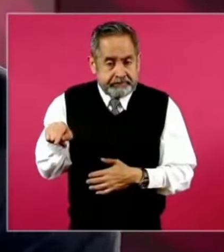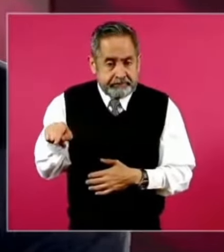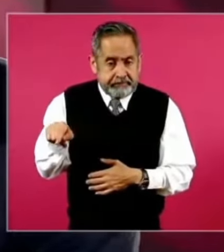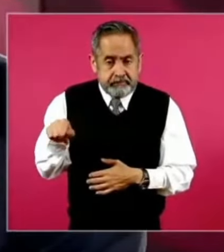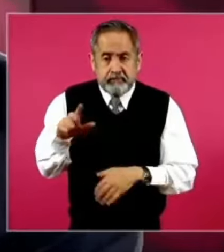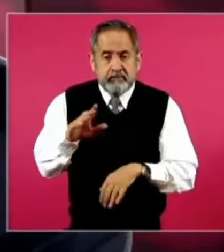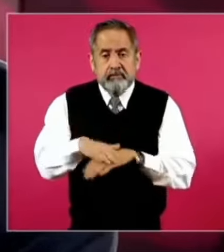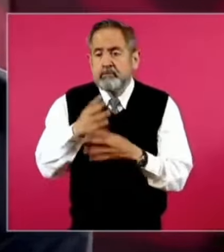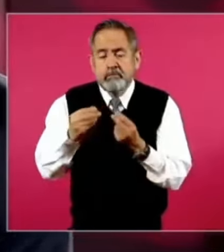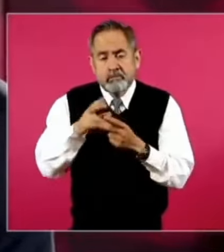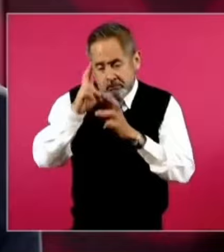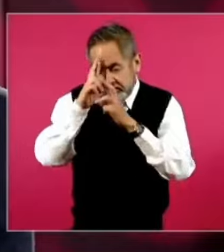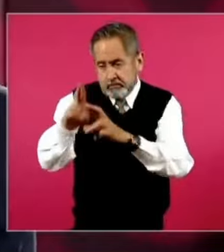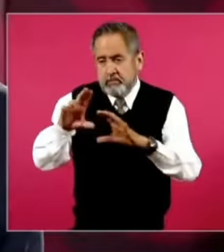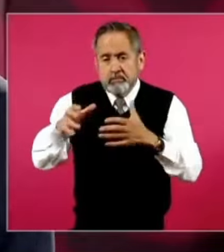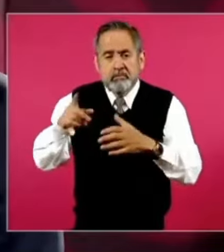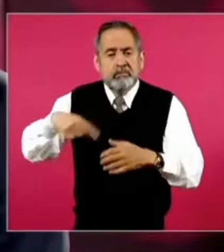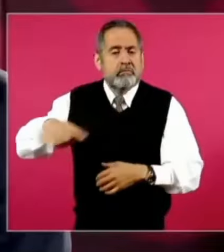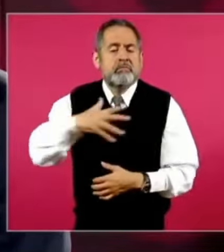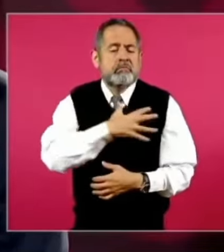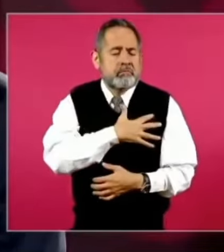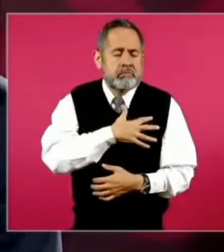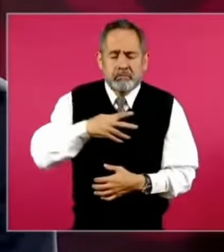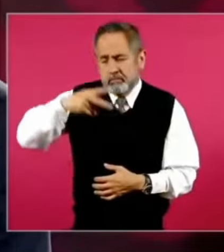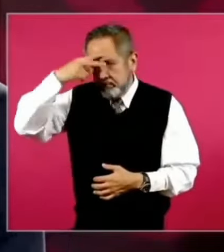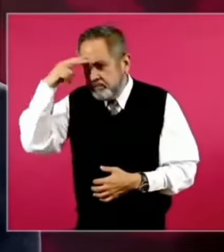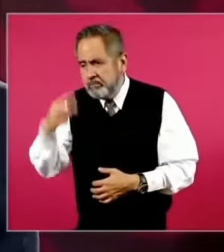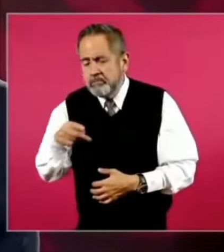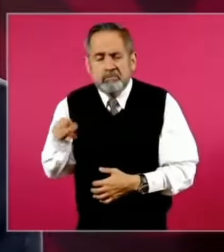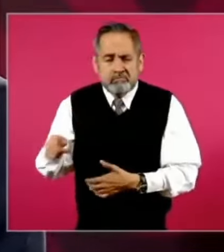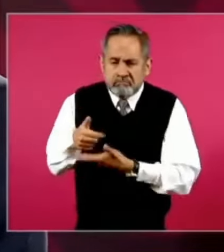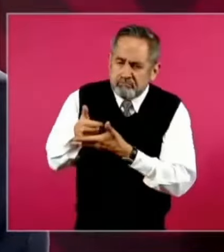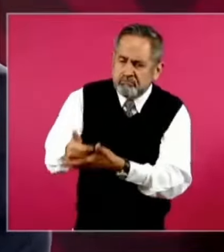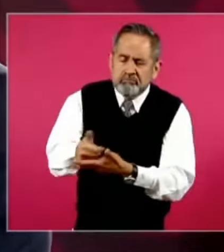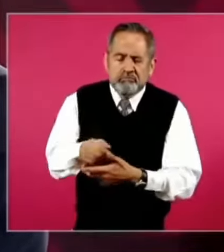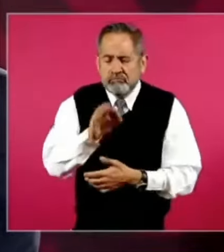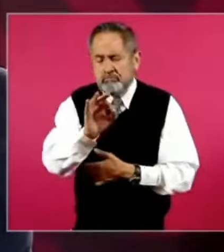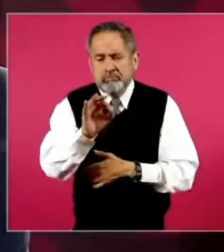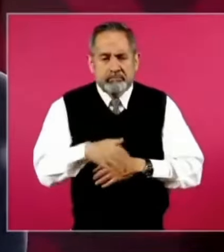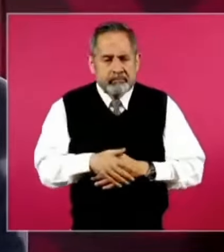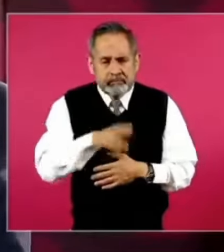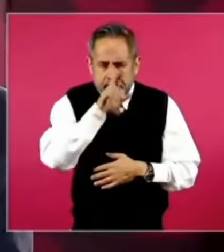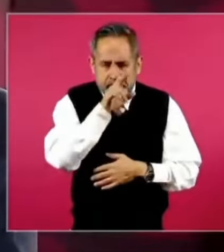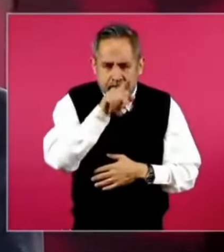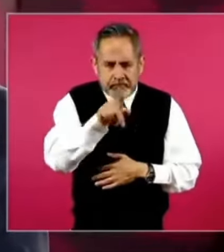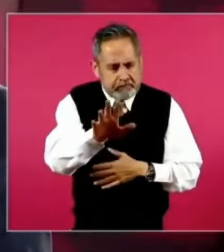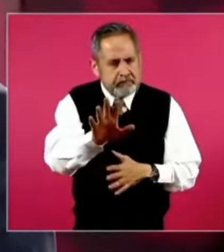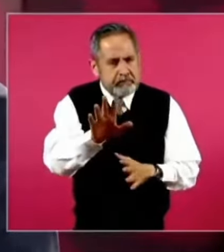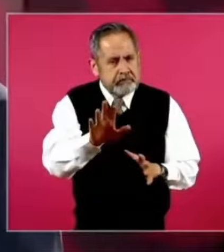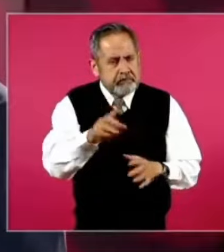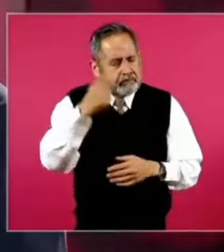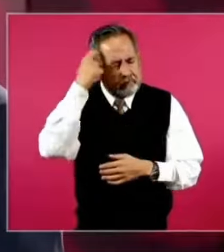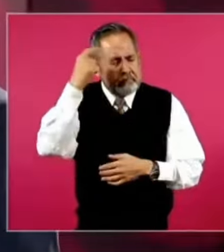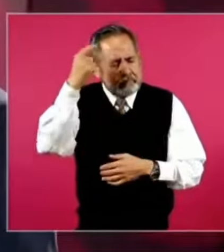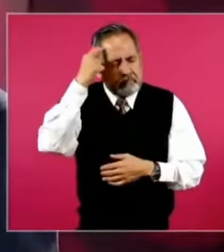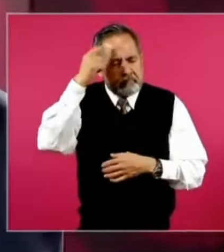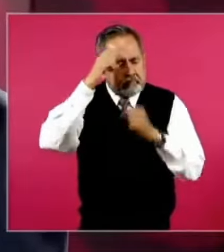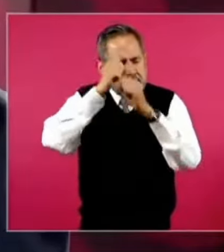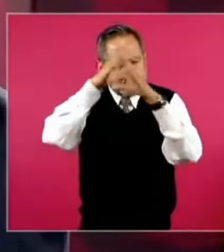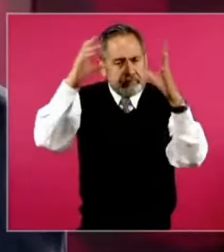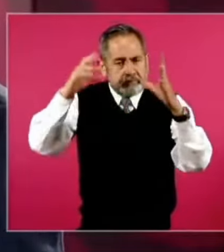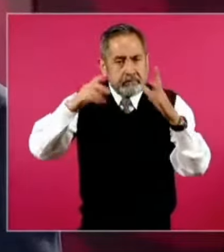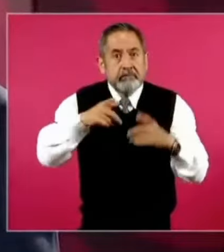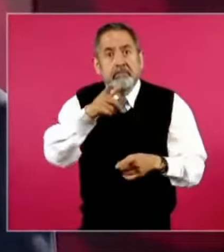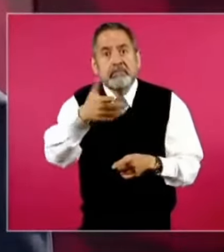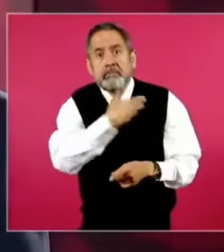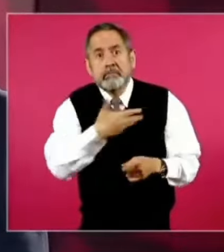mucho respeto y amor al pueblo de México. Entonces, también para que no se piense que